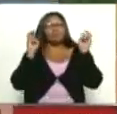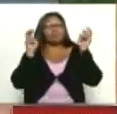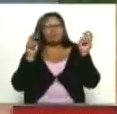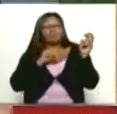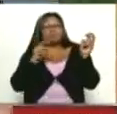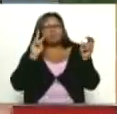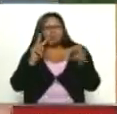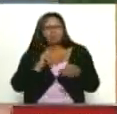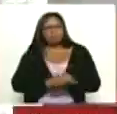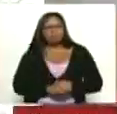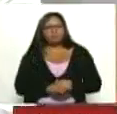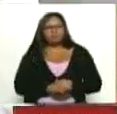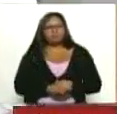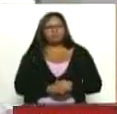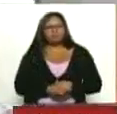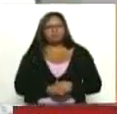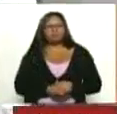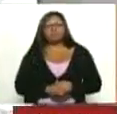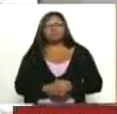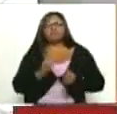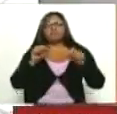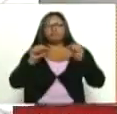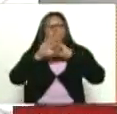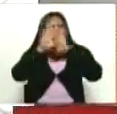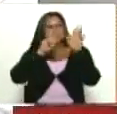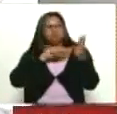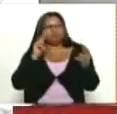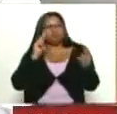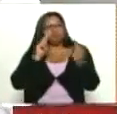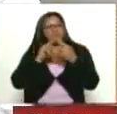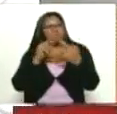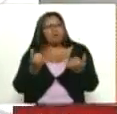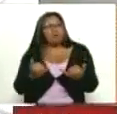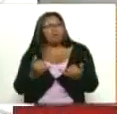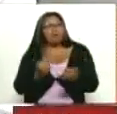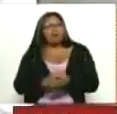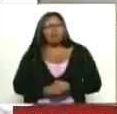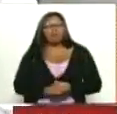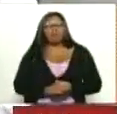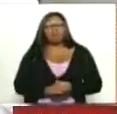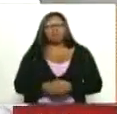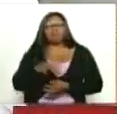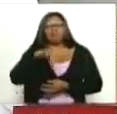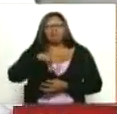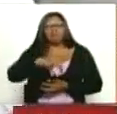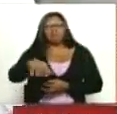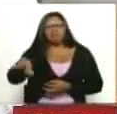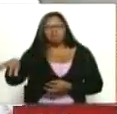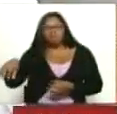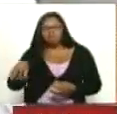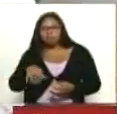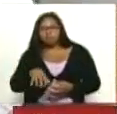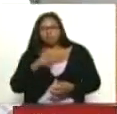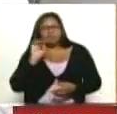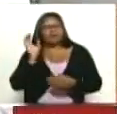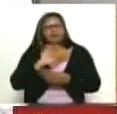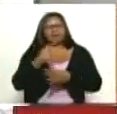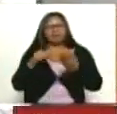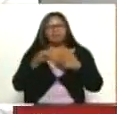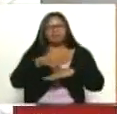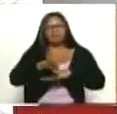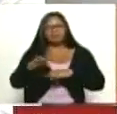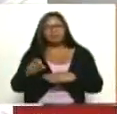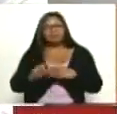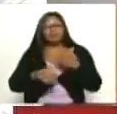estas obras de teatro? Así es, nos encontramos en los 24 territorios federales, en Caracas más los